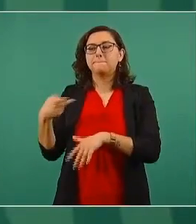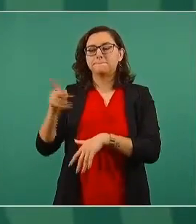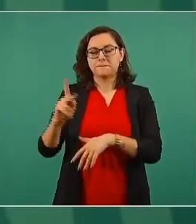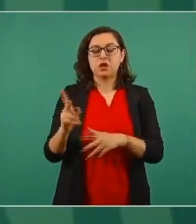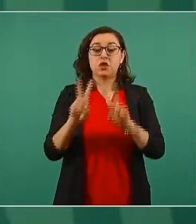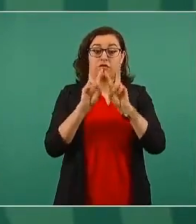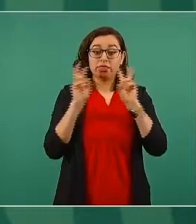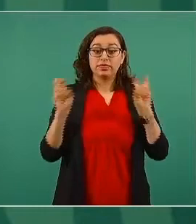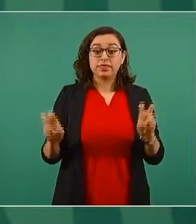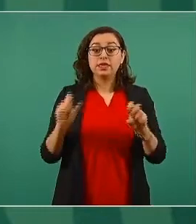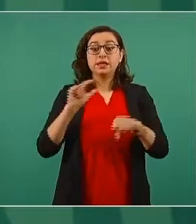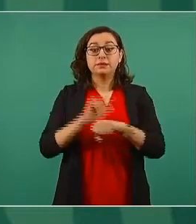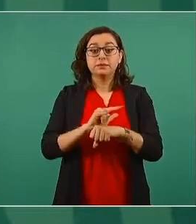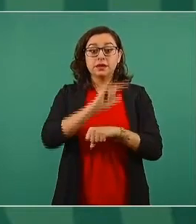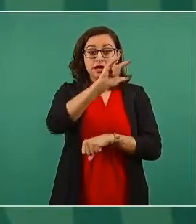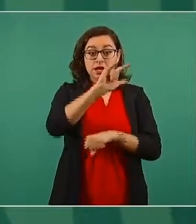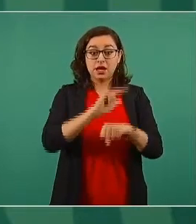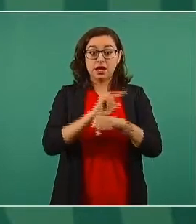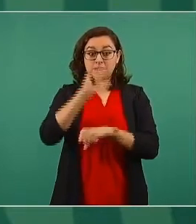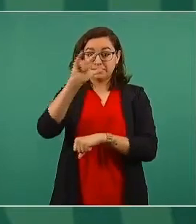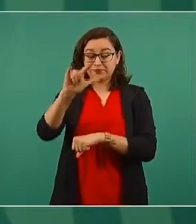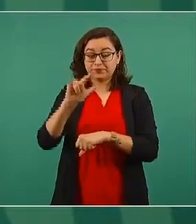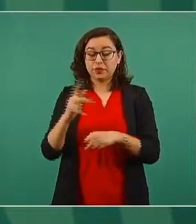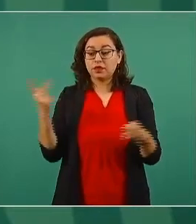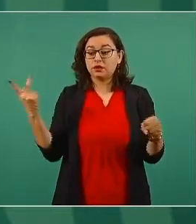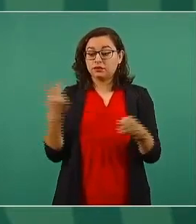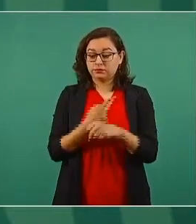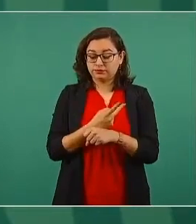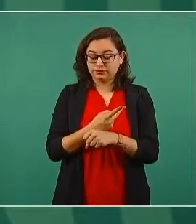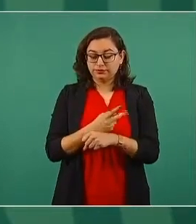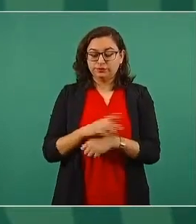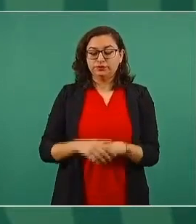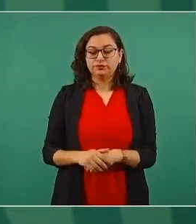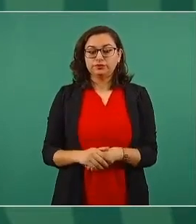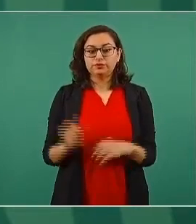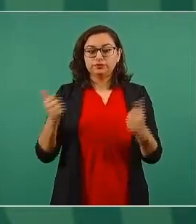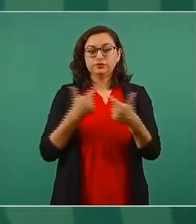yo celebro que en el caso de Aeroméxico,